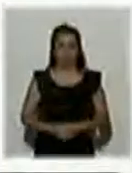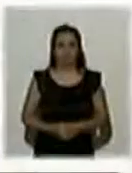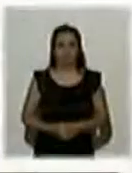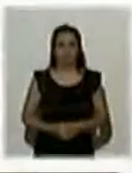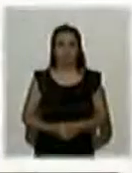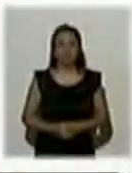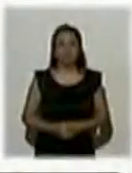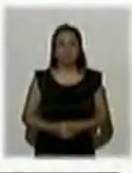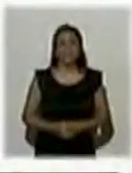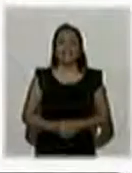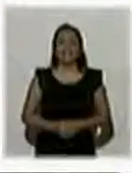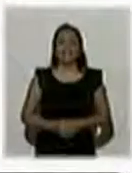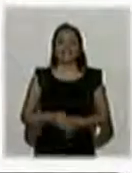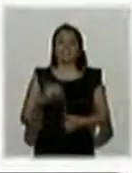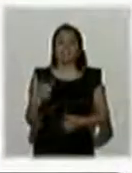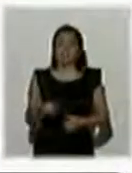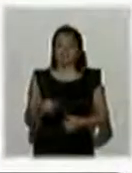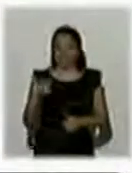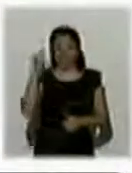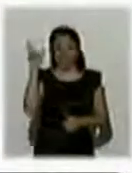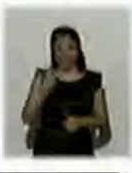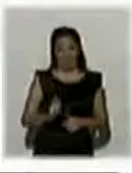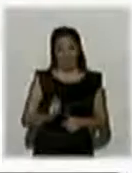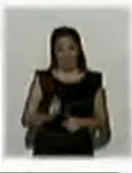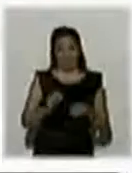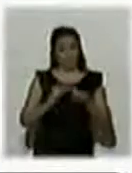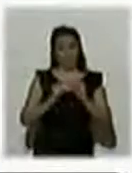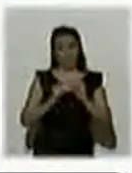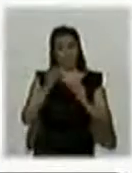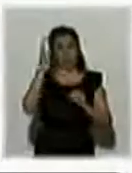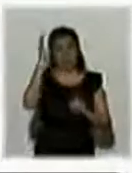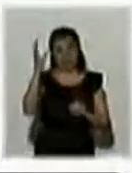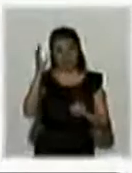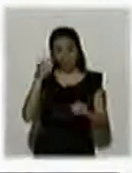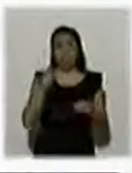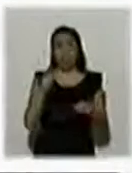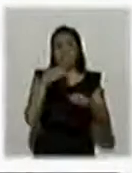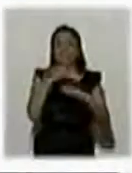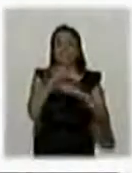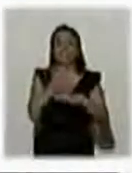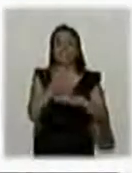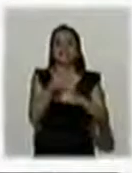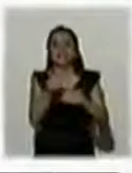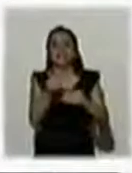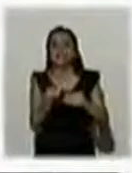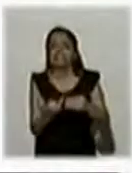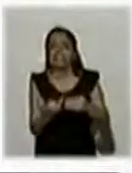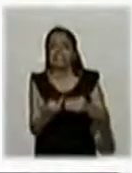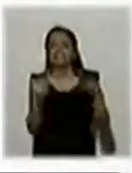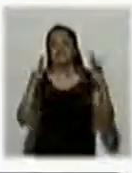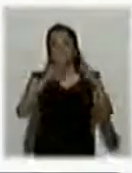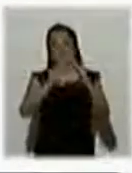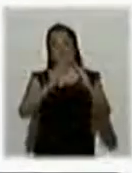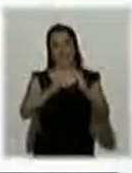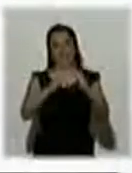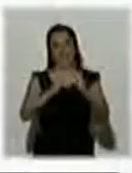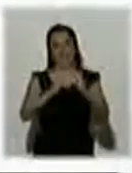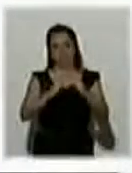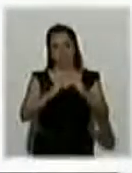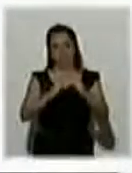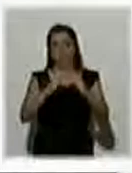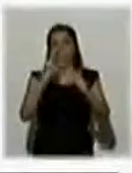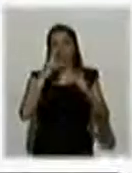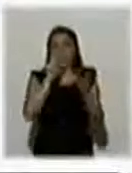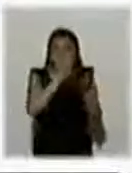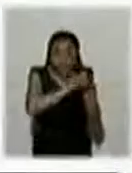el país un problema grave que es el acceso a la vivienda. El último censo y la encuesta permanente de hogares nos dice